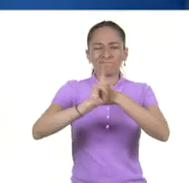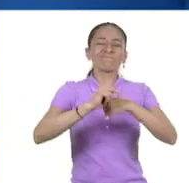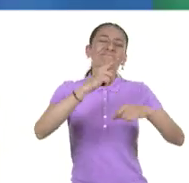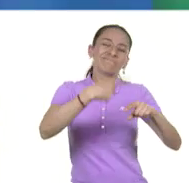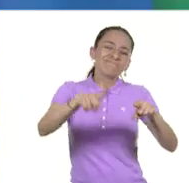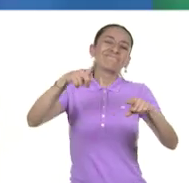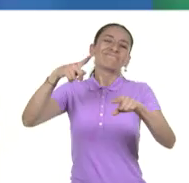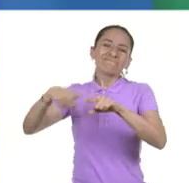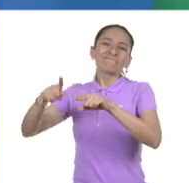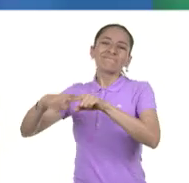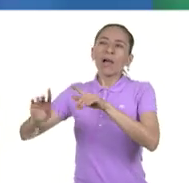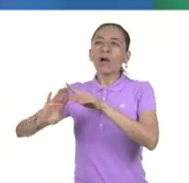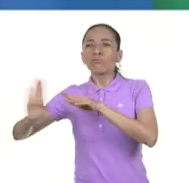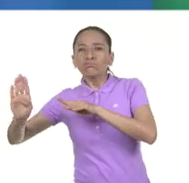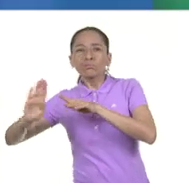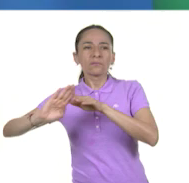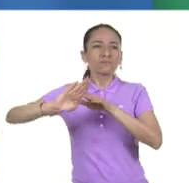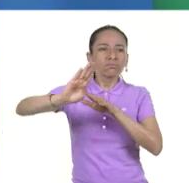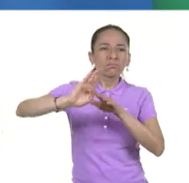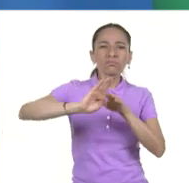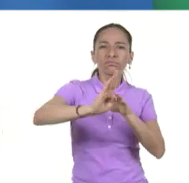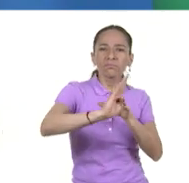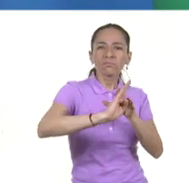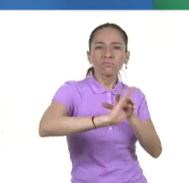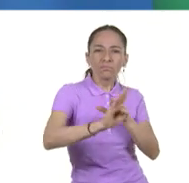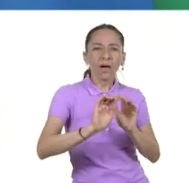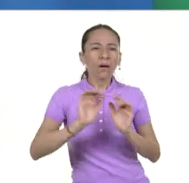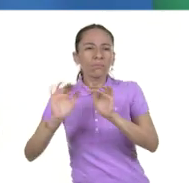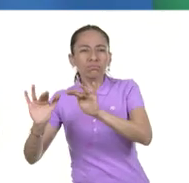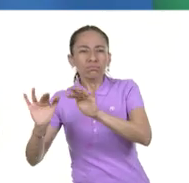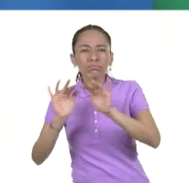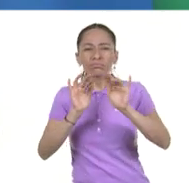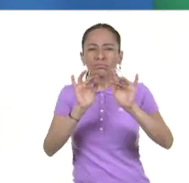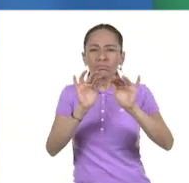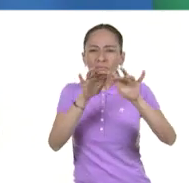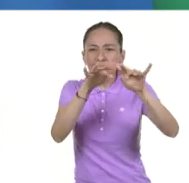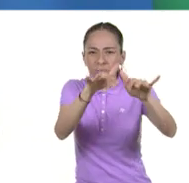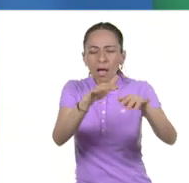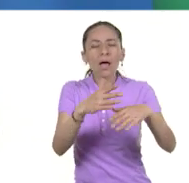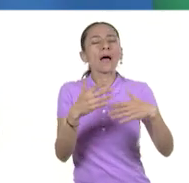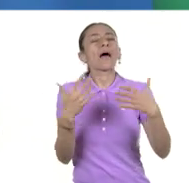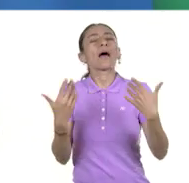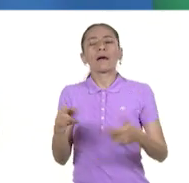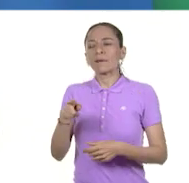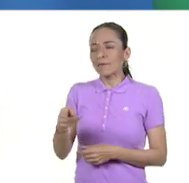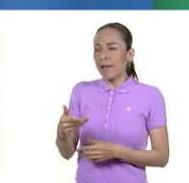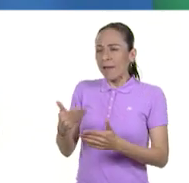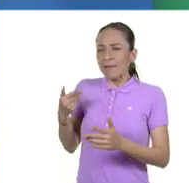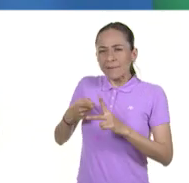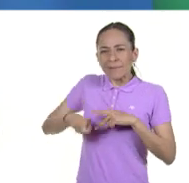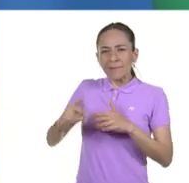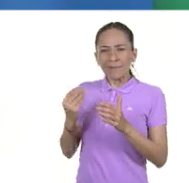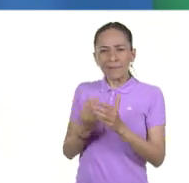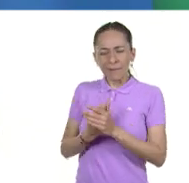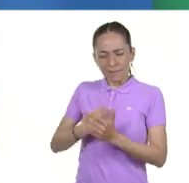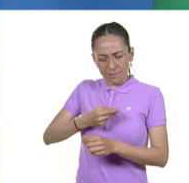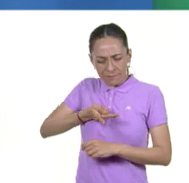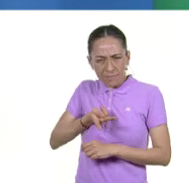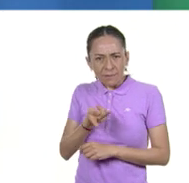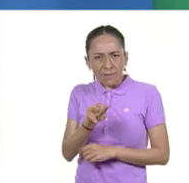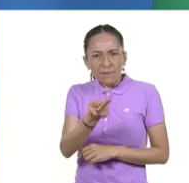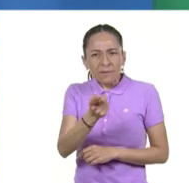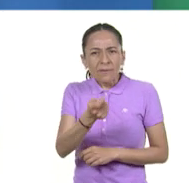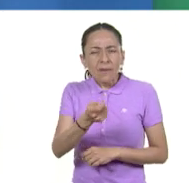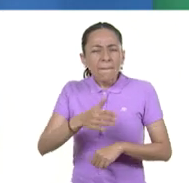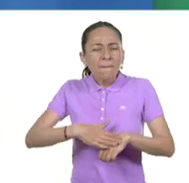migratorios. Entonces, eso significa que para la pregunta que usted planteó al inicio de la clase sobre cuál es el mayor